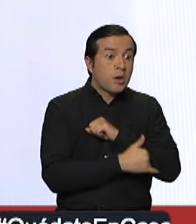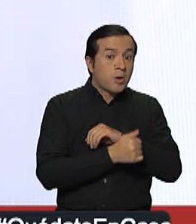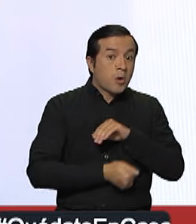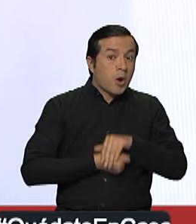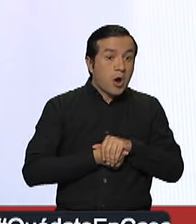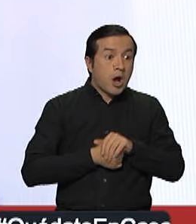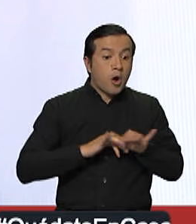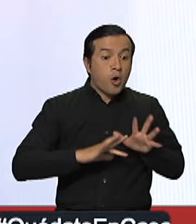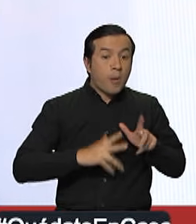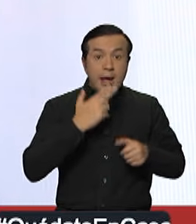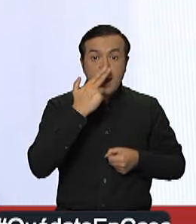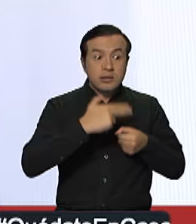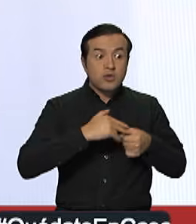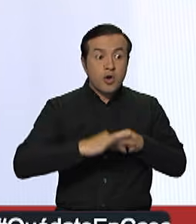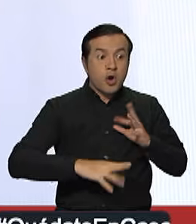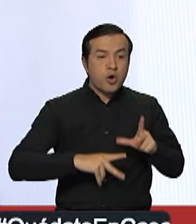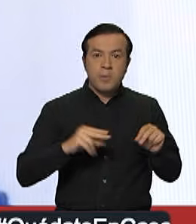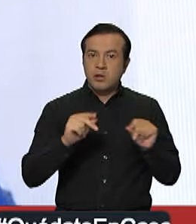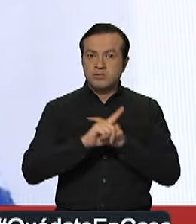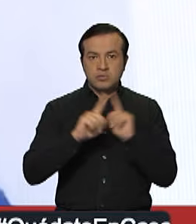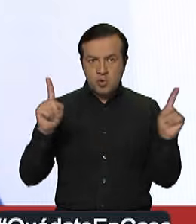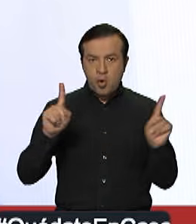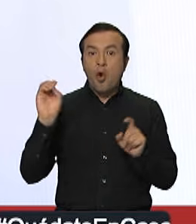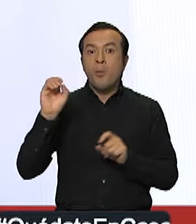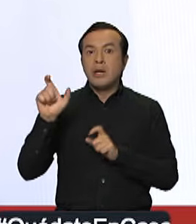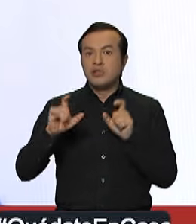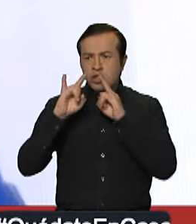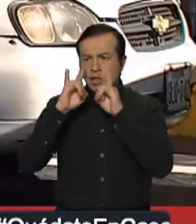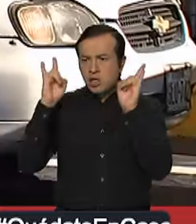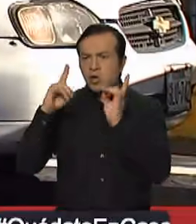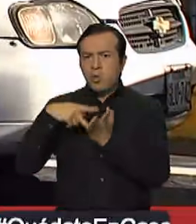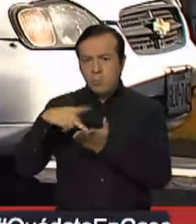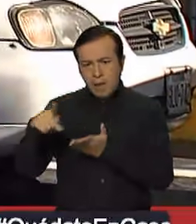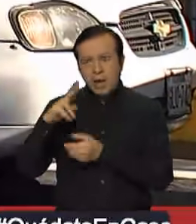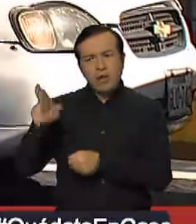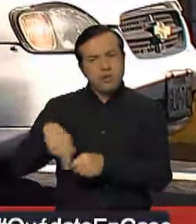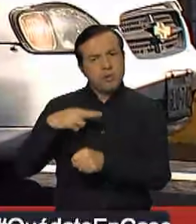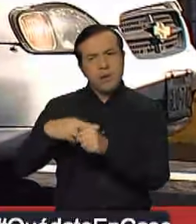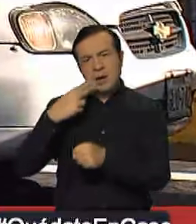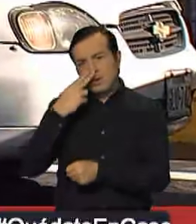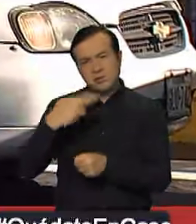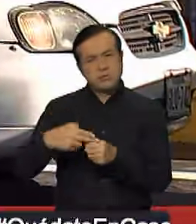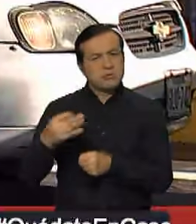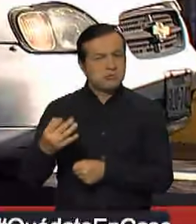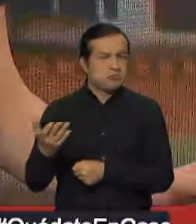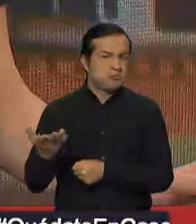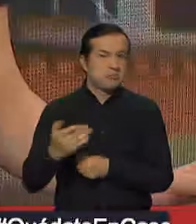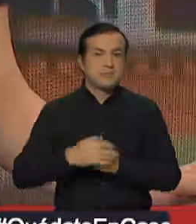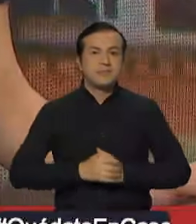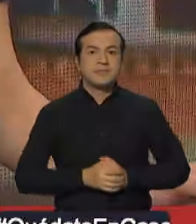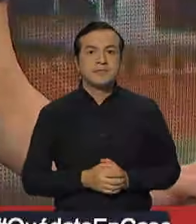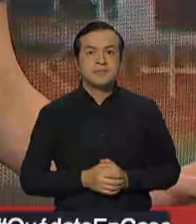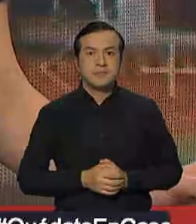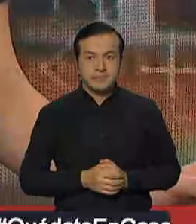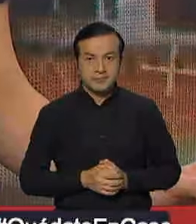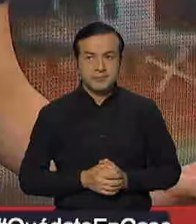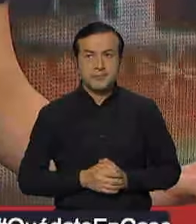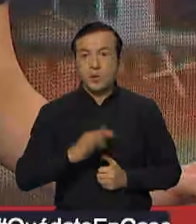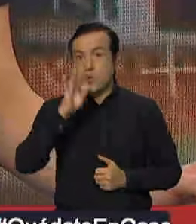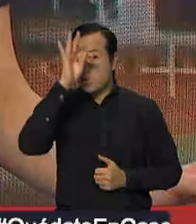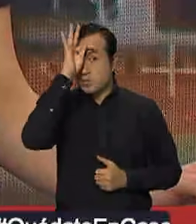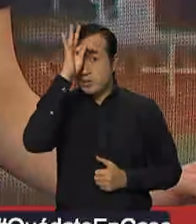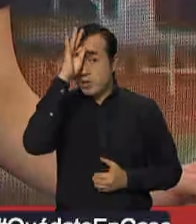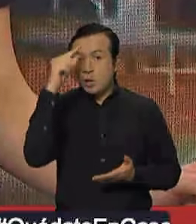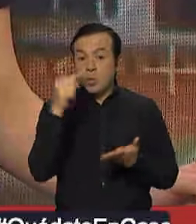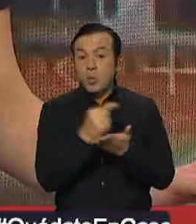tiene recursos para pagar los combustibles. Santiago Tello, Medios Públicos. El Hospital del Guasmo